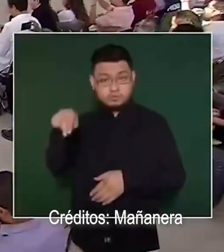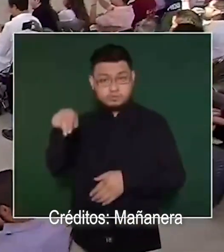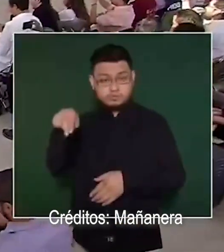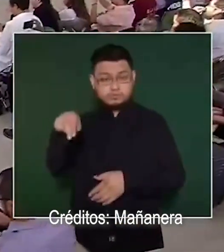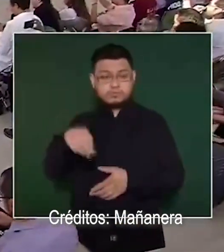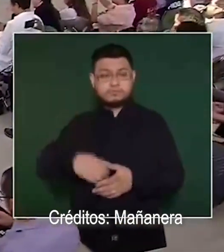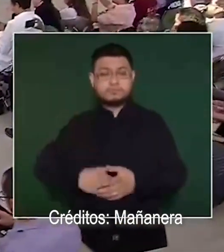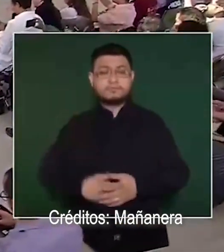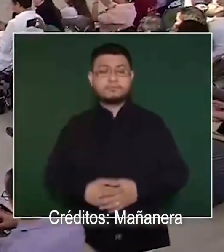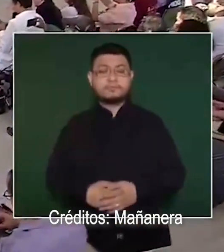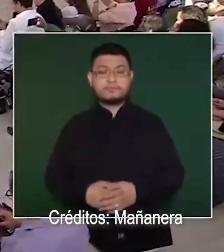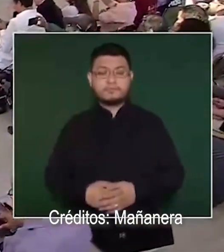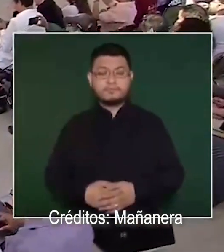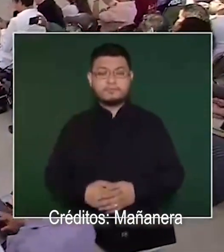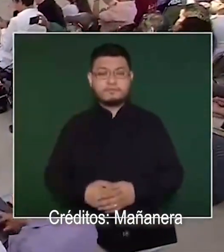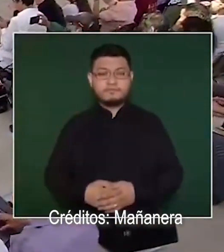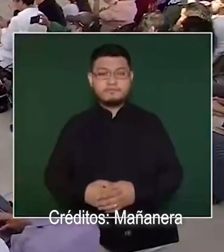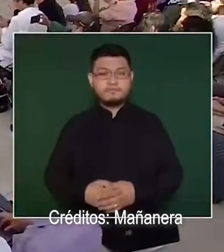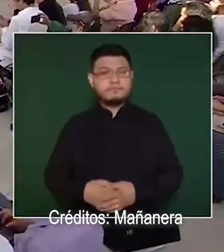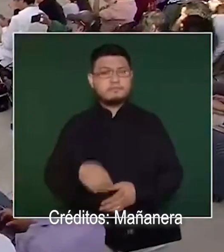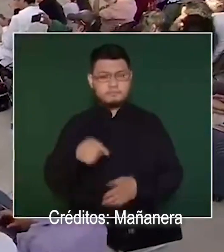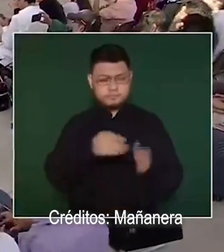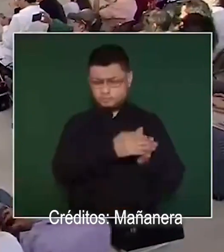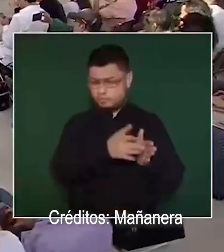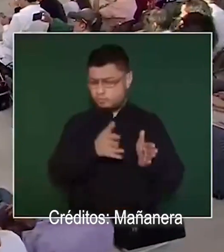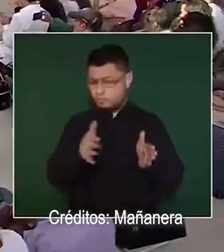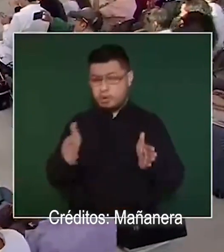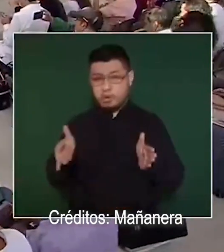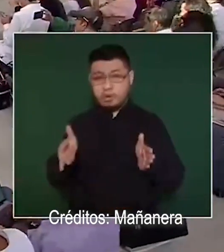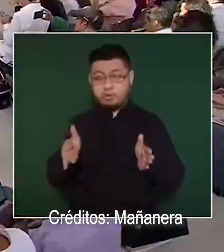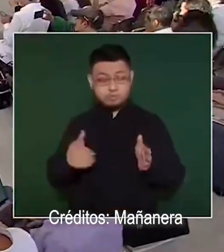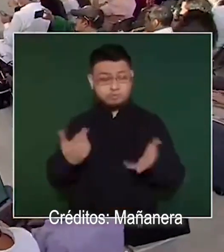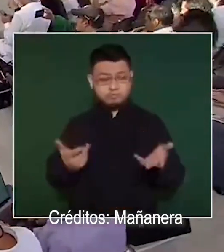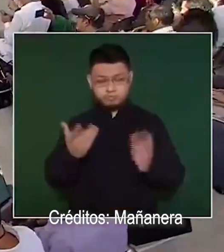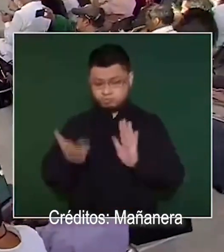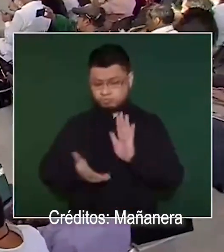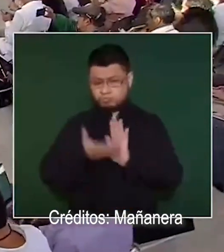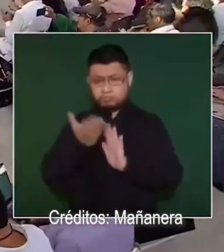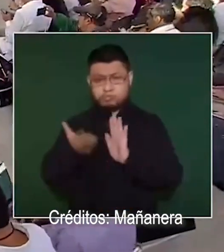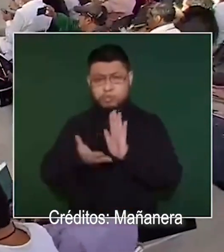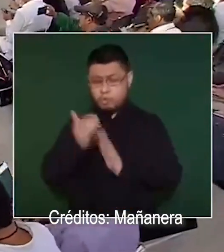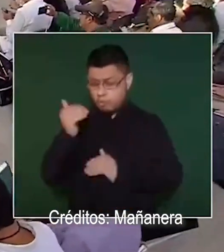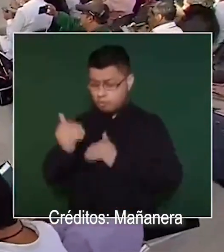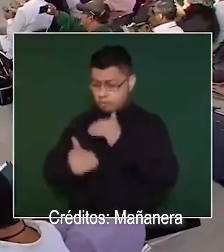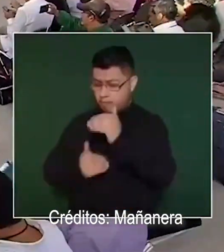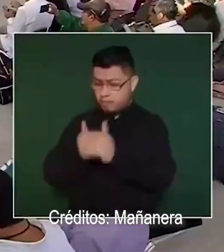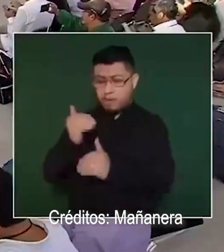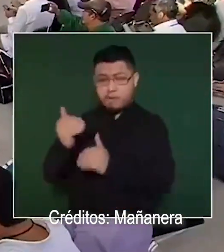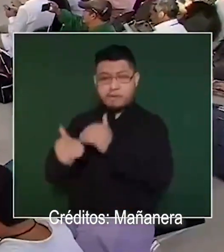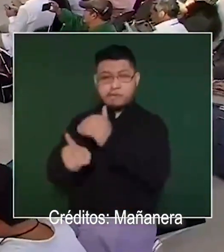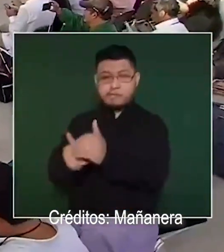Es una obra que en su totalidad